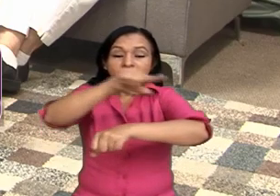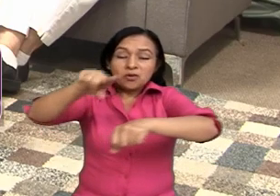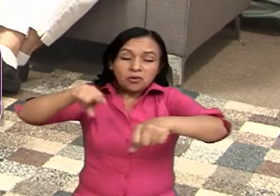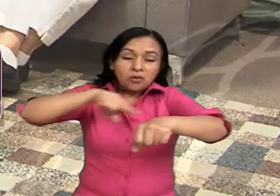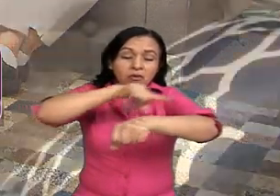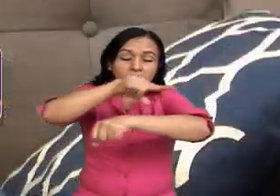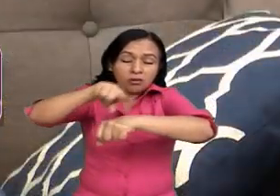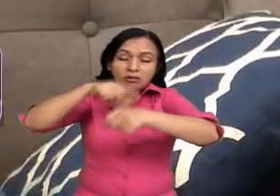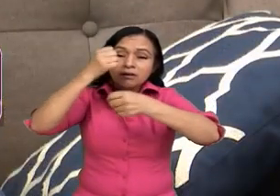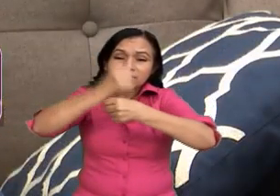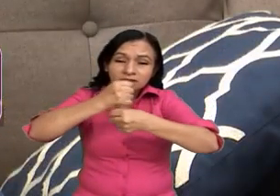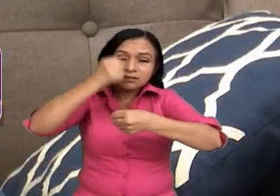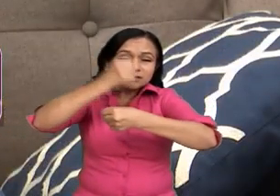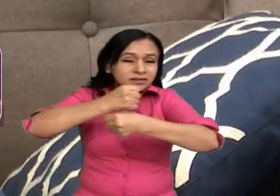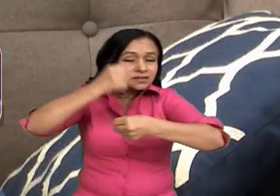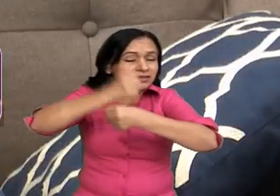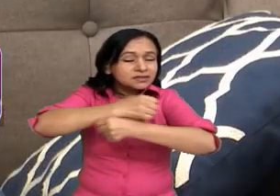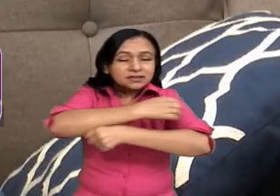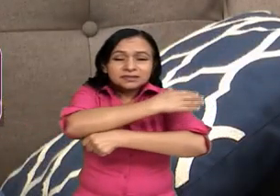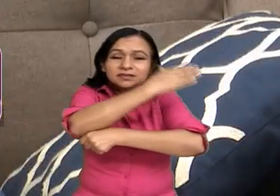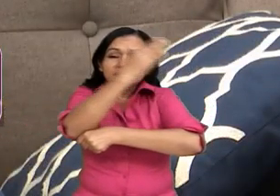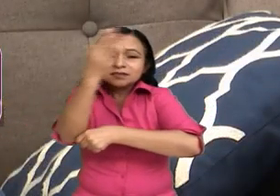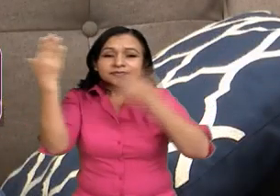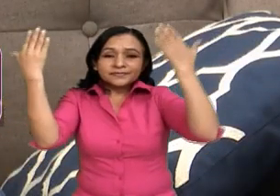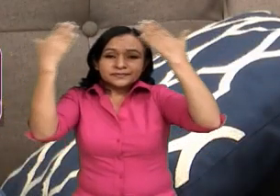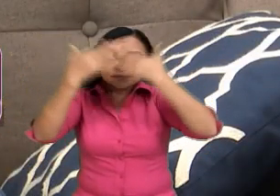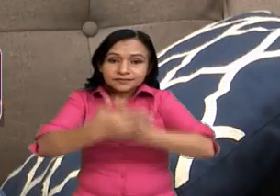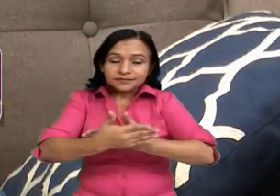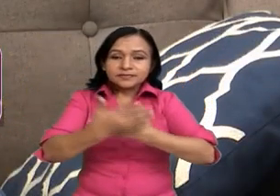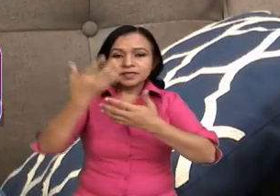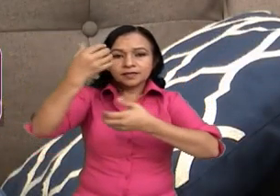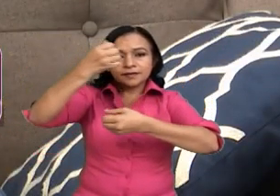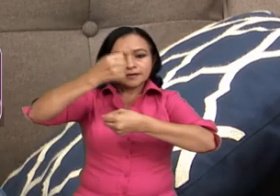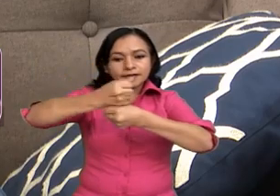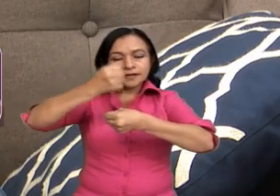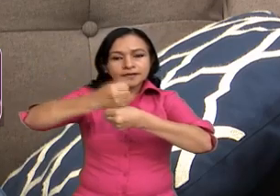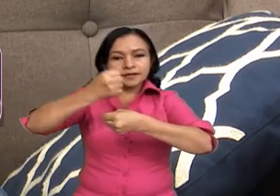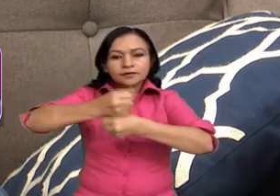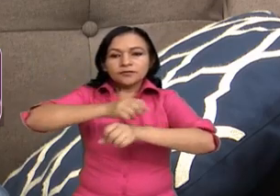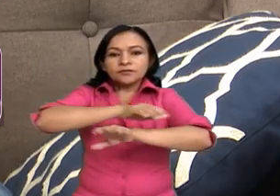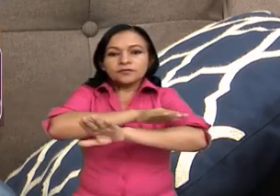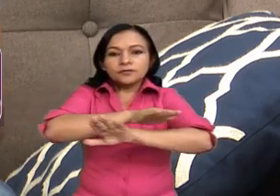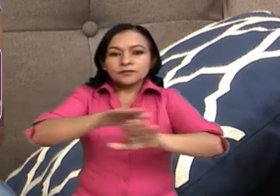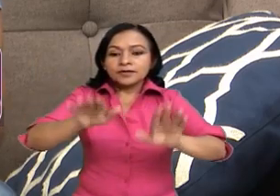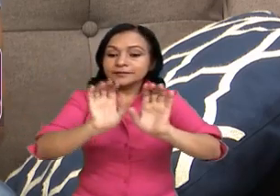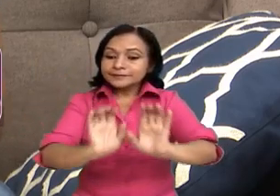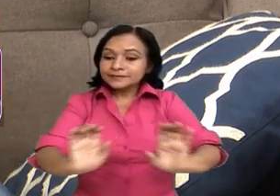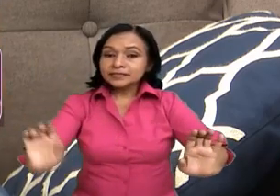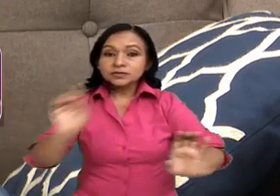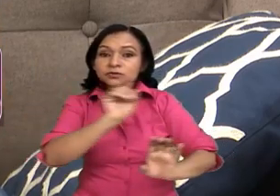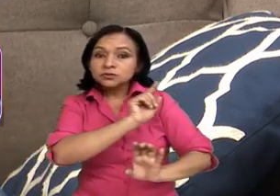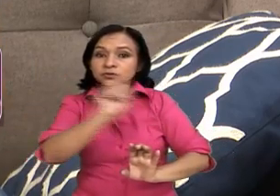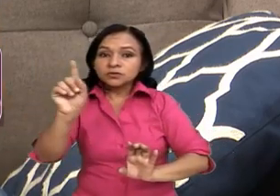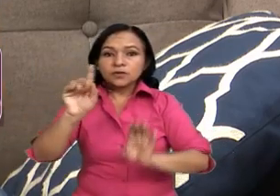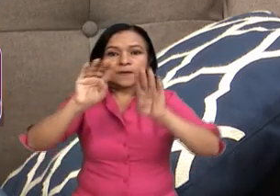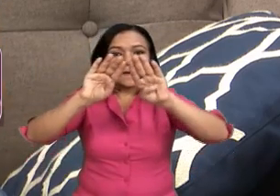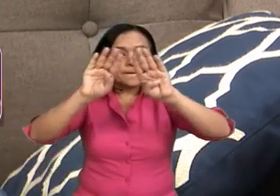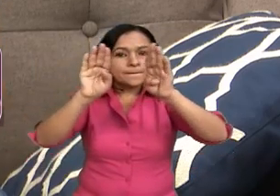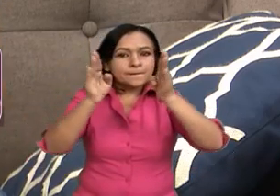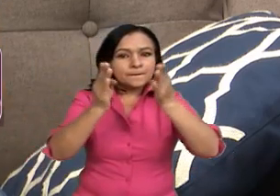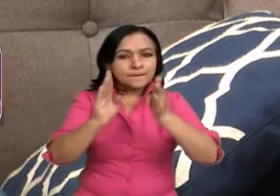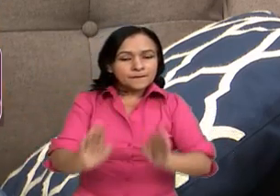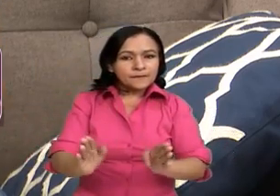trabajo, y un tema muy importante, el recorte del trabajo o el fin del trabajo infantil. Las mujeres luchando,